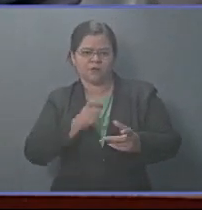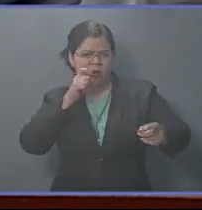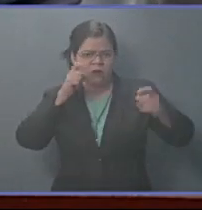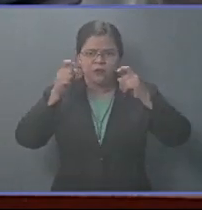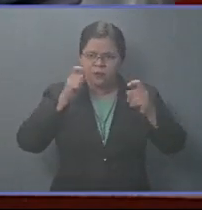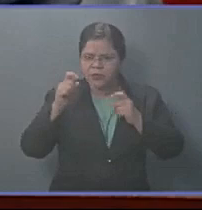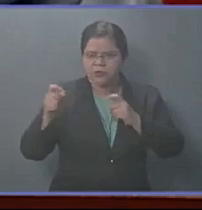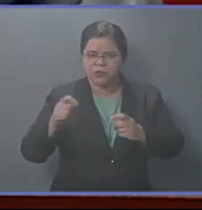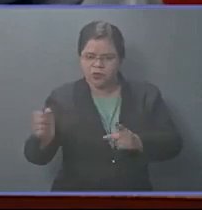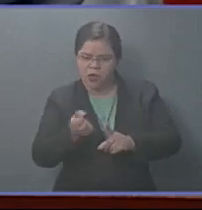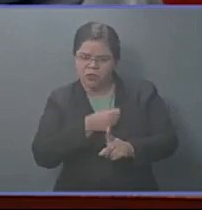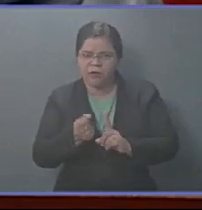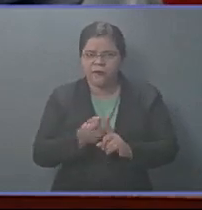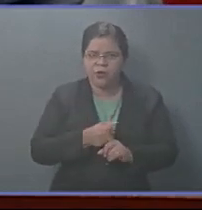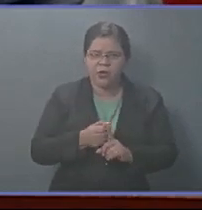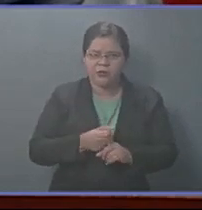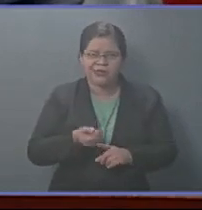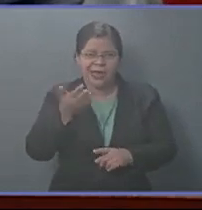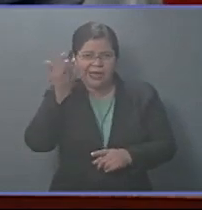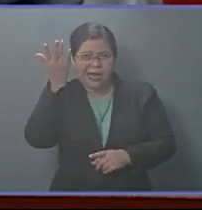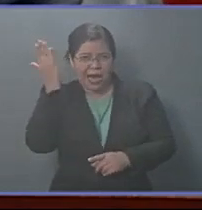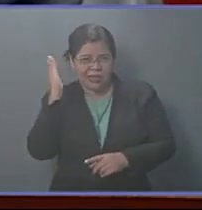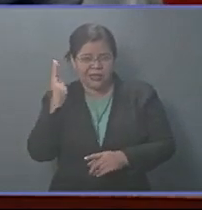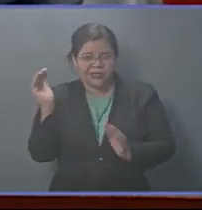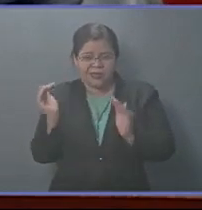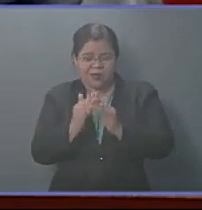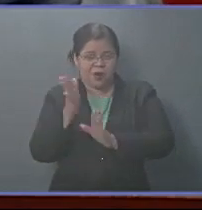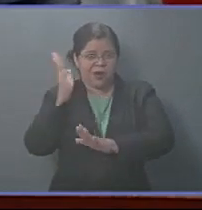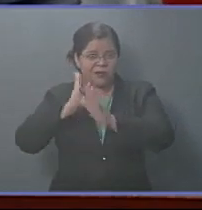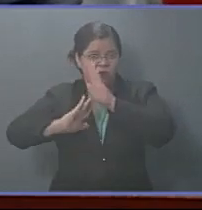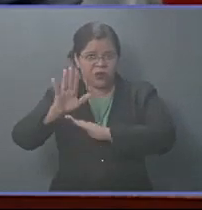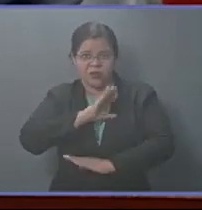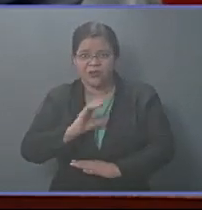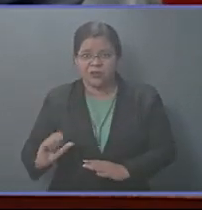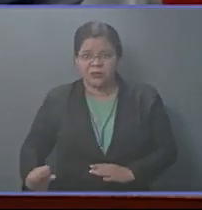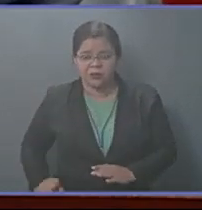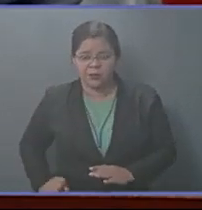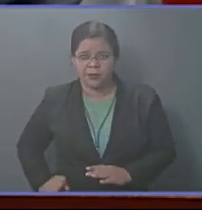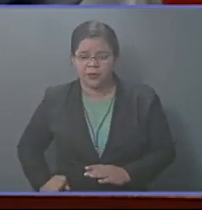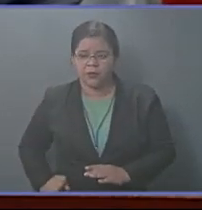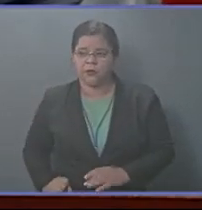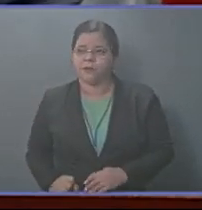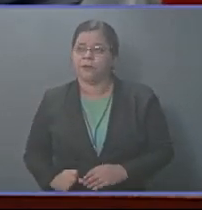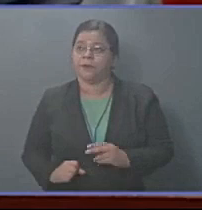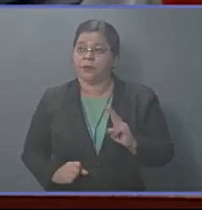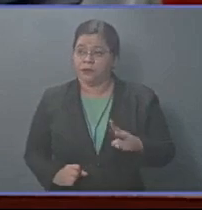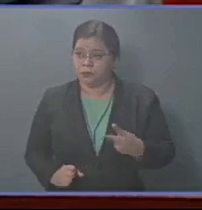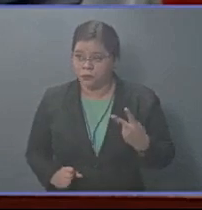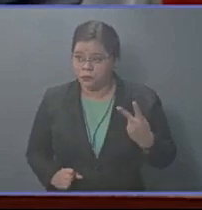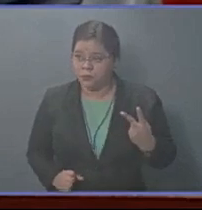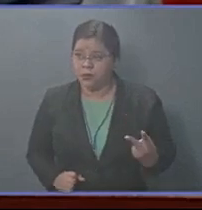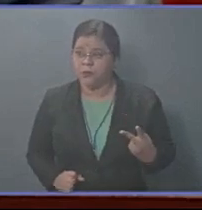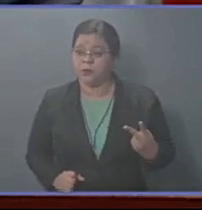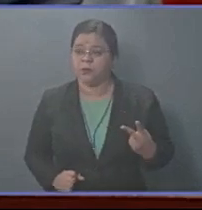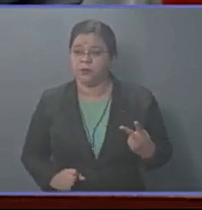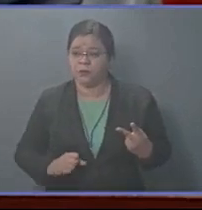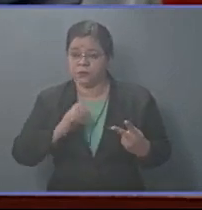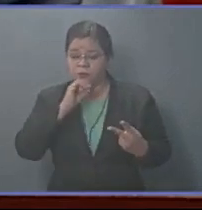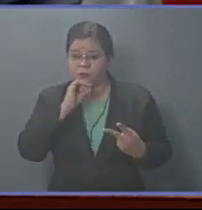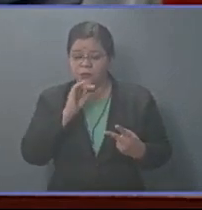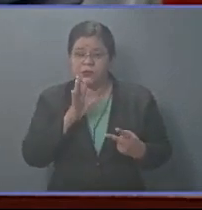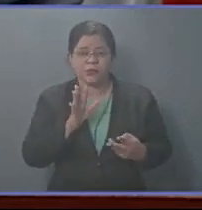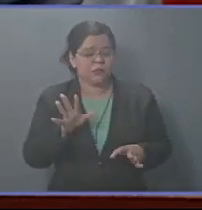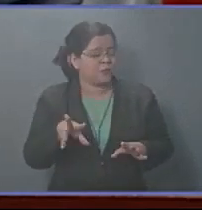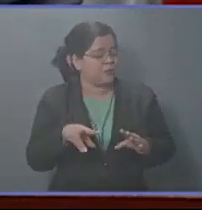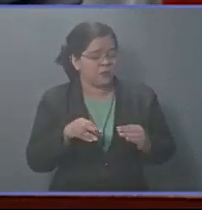propia a los momentos más oscuros de la historia de el salvador segundo rechaza los lamentables hechos